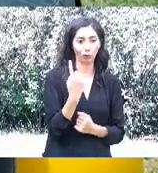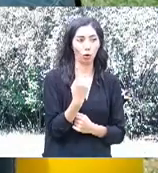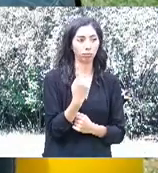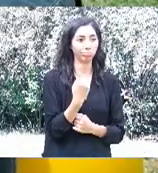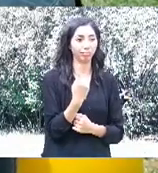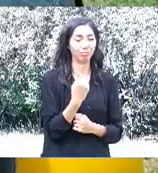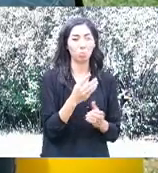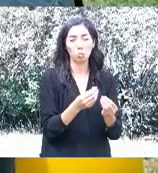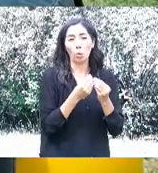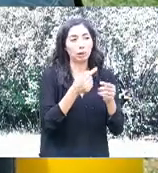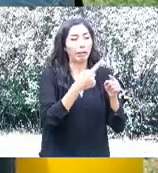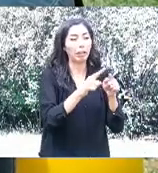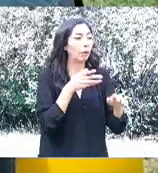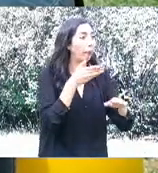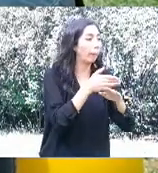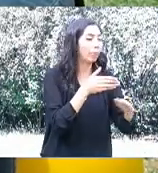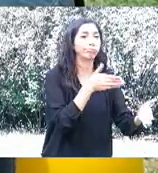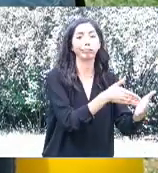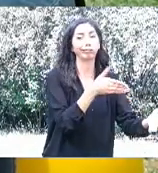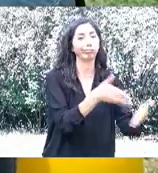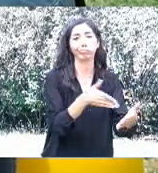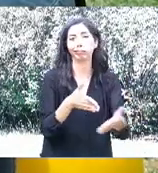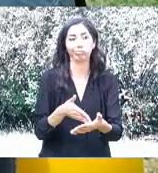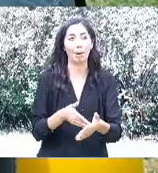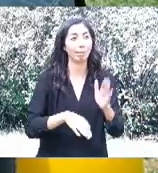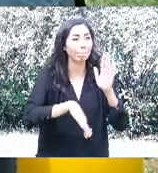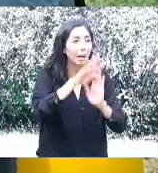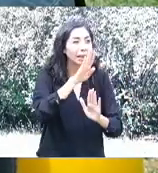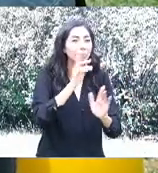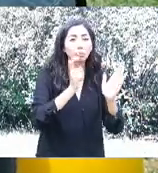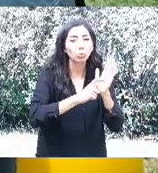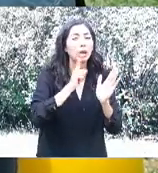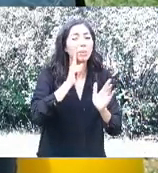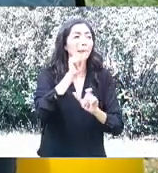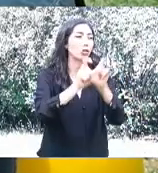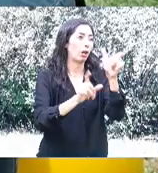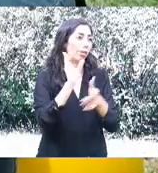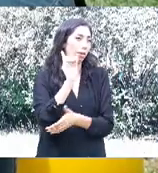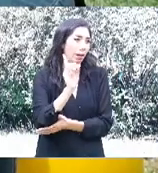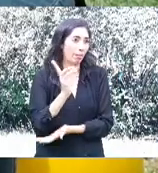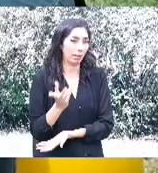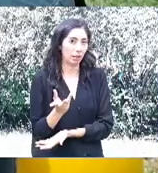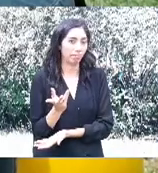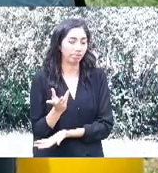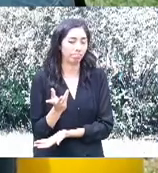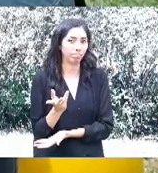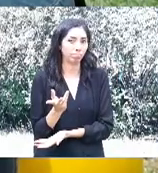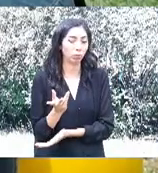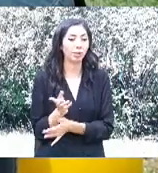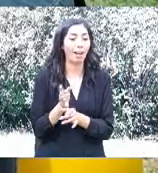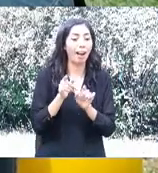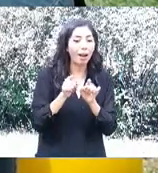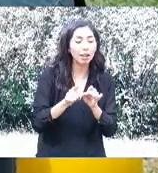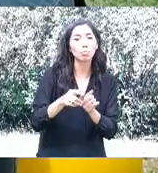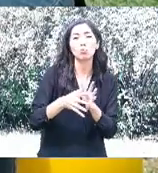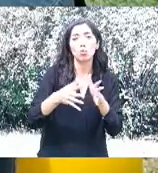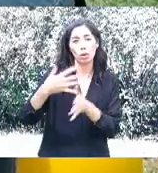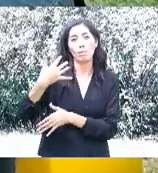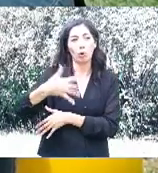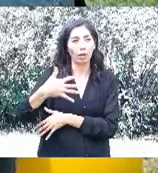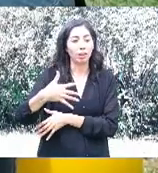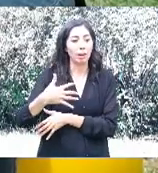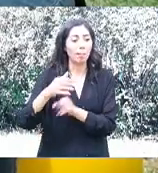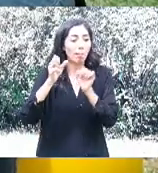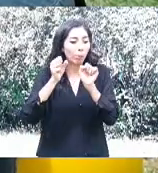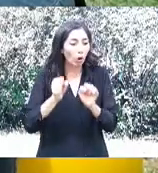no ocurre entonces sobre todo para las personas en situación de discapacidad Entonces desde ahí que es muy importante como dicen ustedes poder